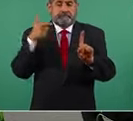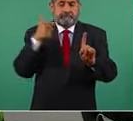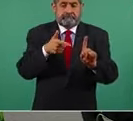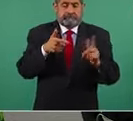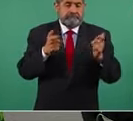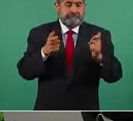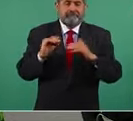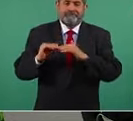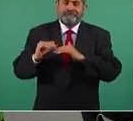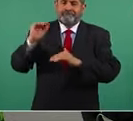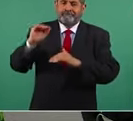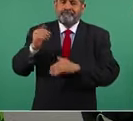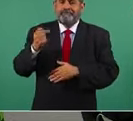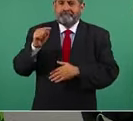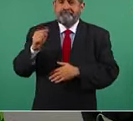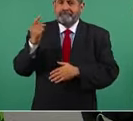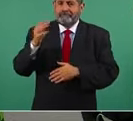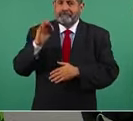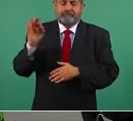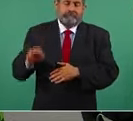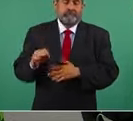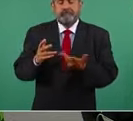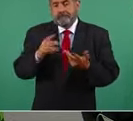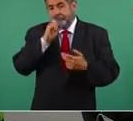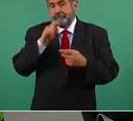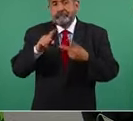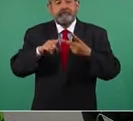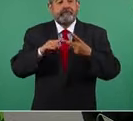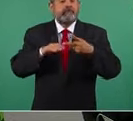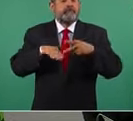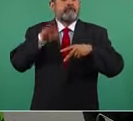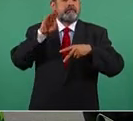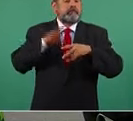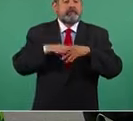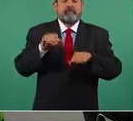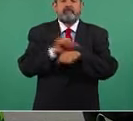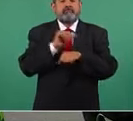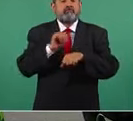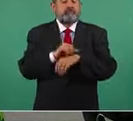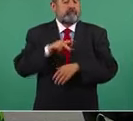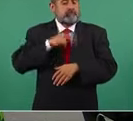del 6.4%, así como en robo en transporte individual,